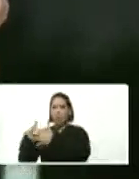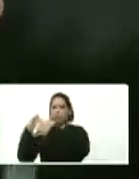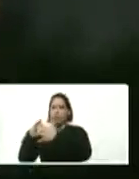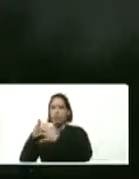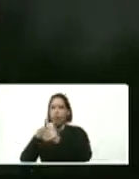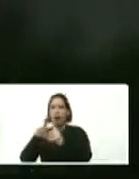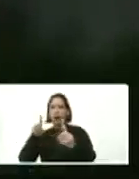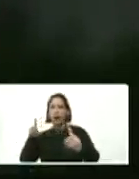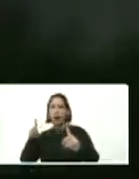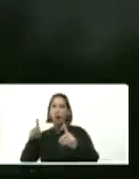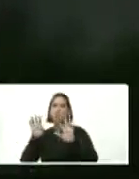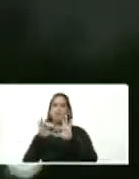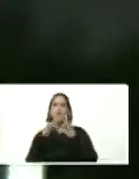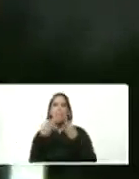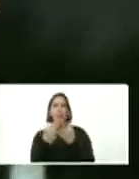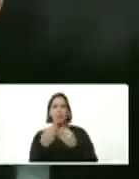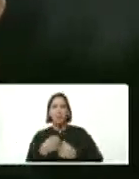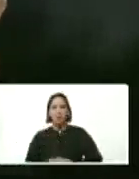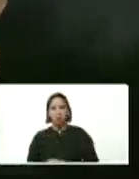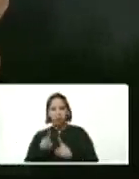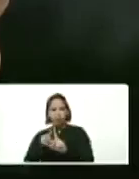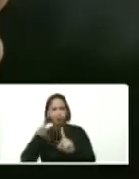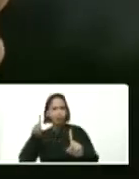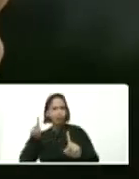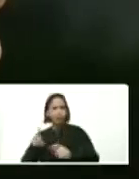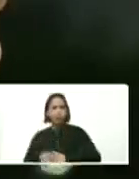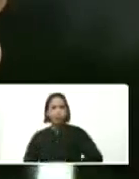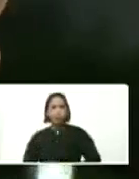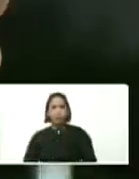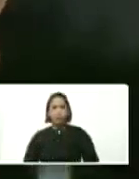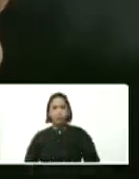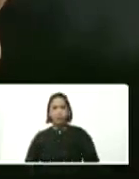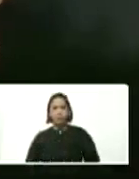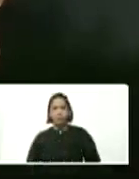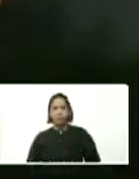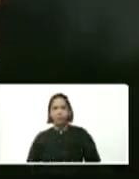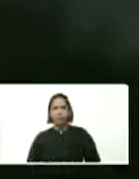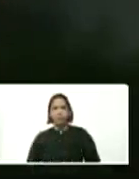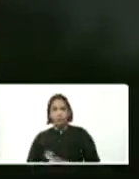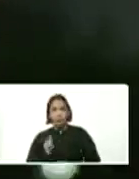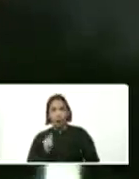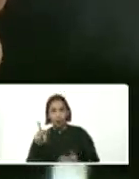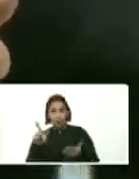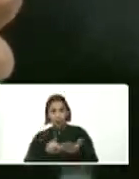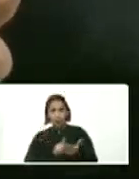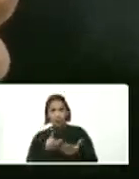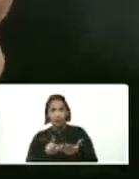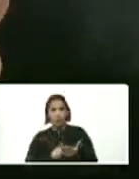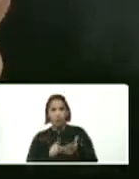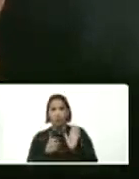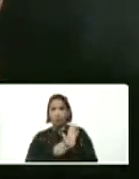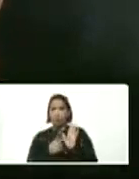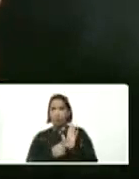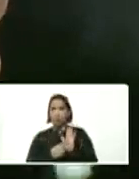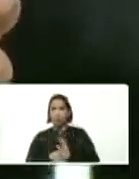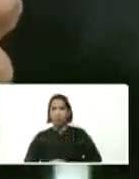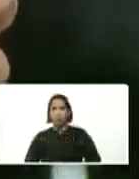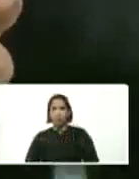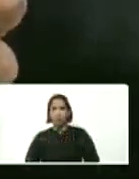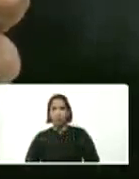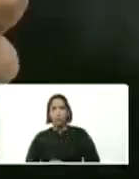aislado de su familia, aislado. Aquí está este libro, de verdad, no